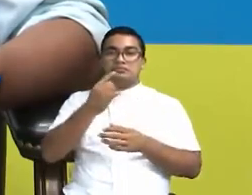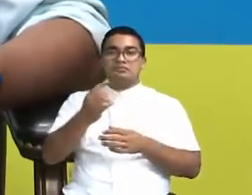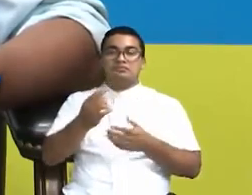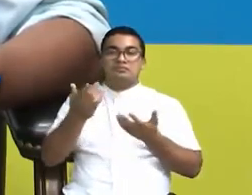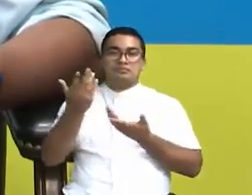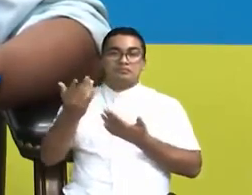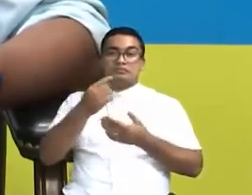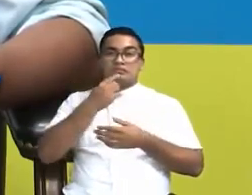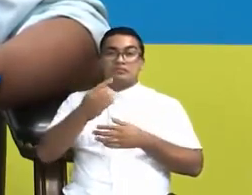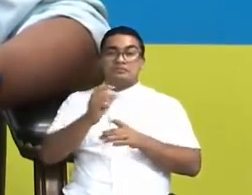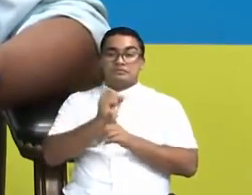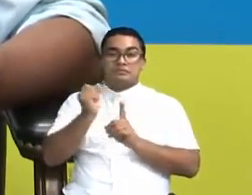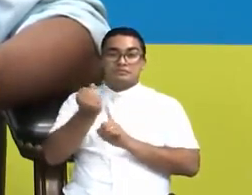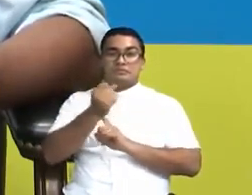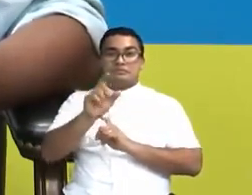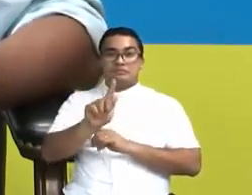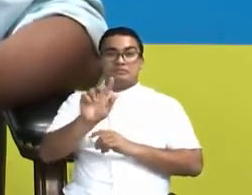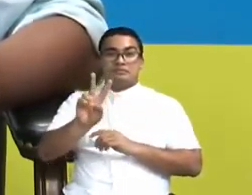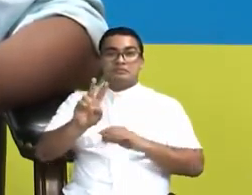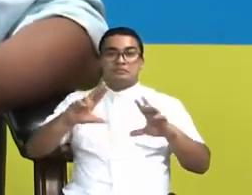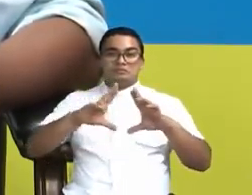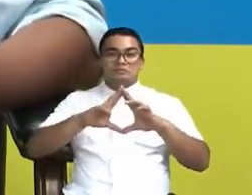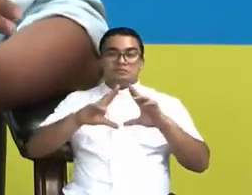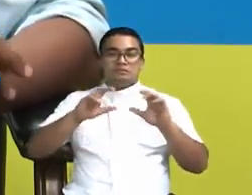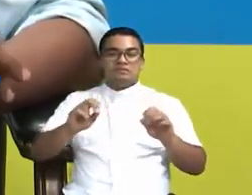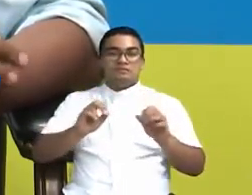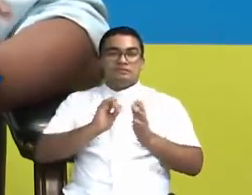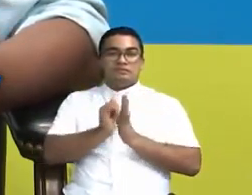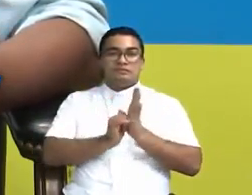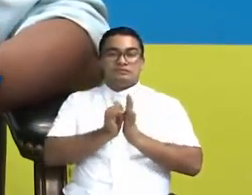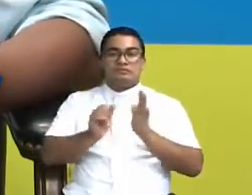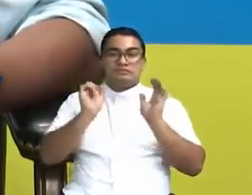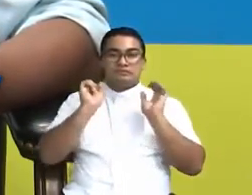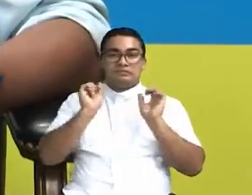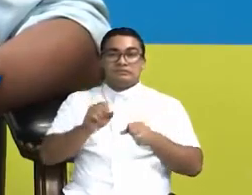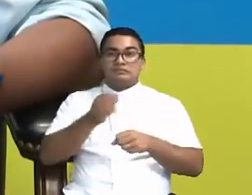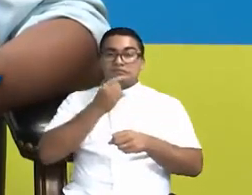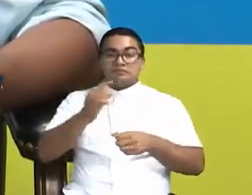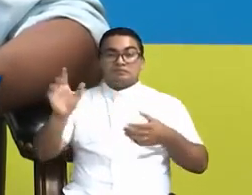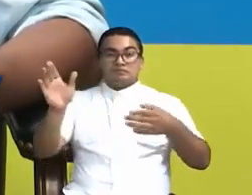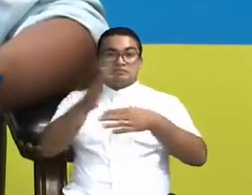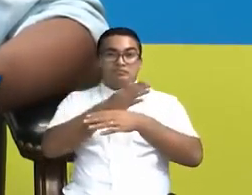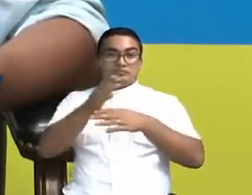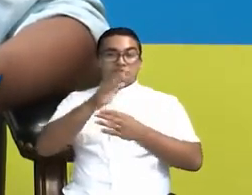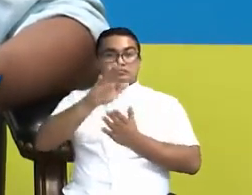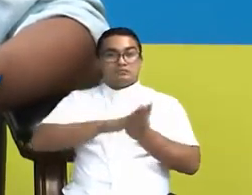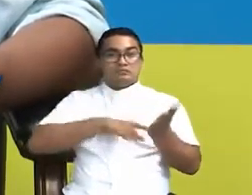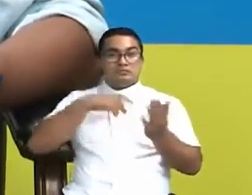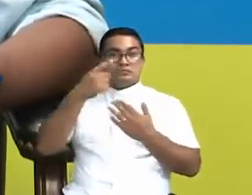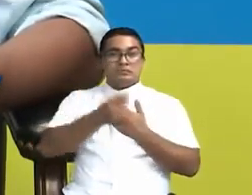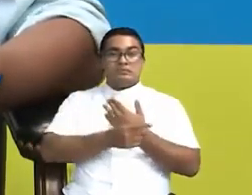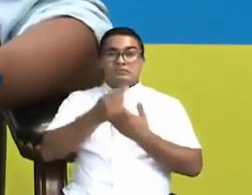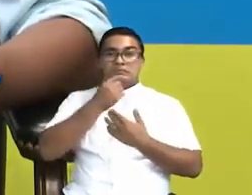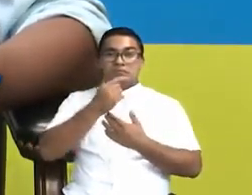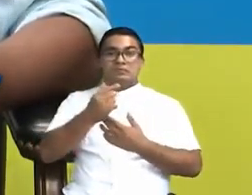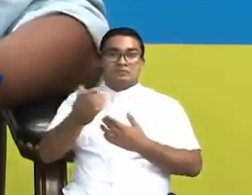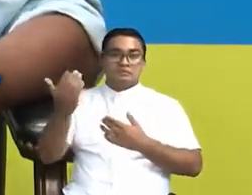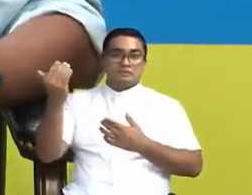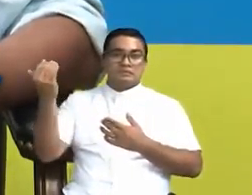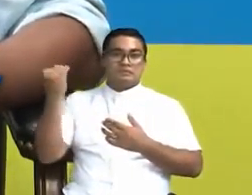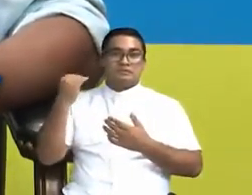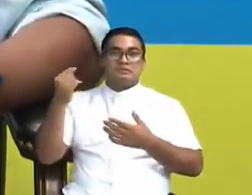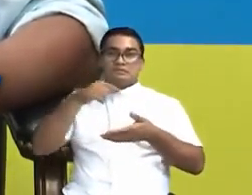puede encontrar como Asamblea TVNIC. En YouTube usted podrá ver este y otro programa recién pasado,